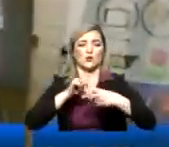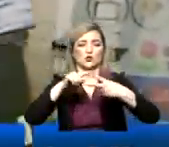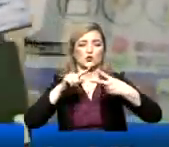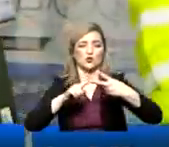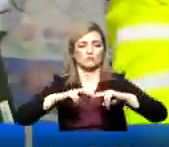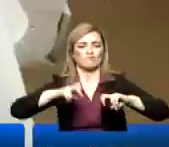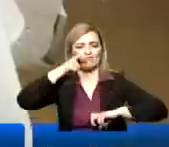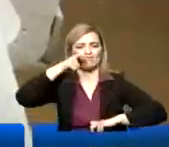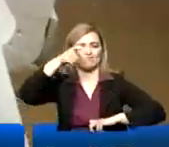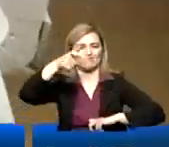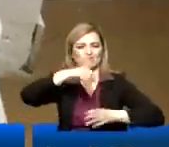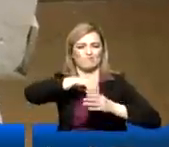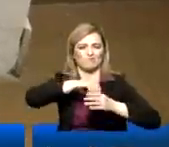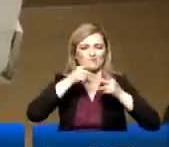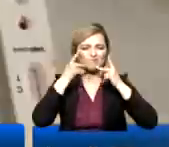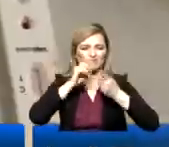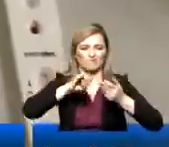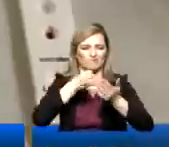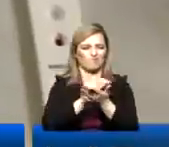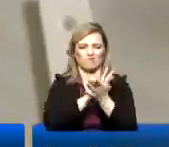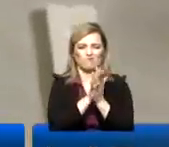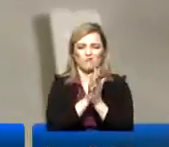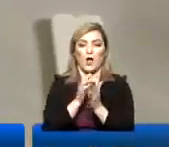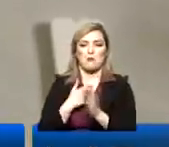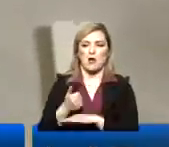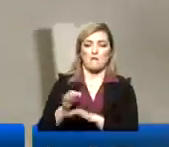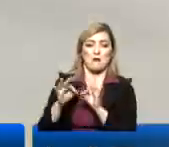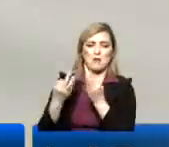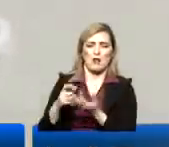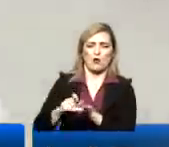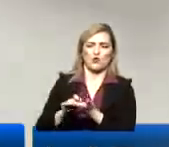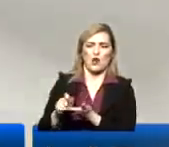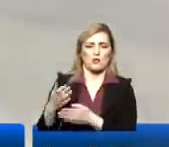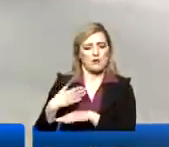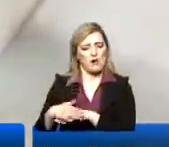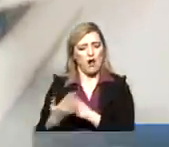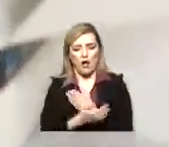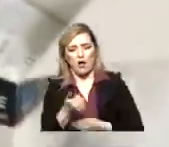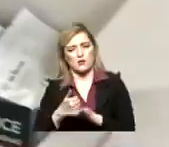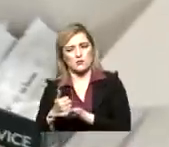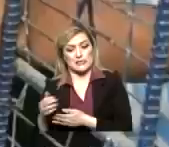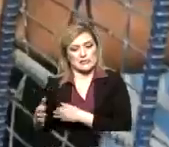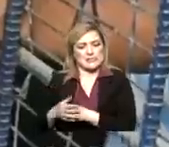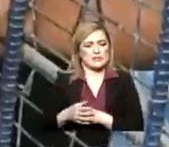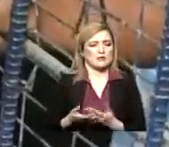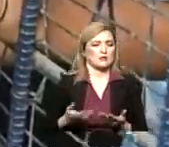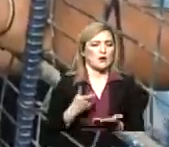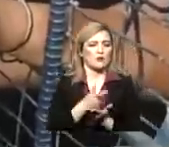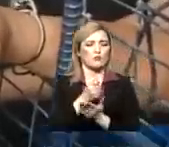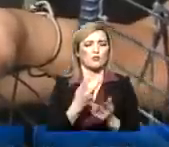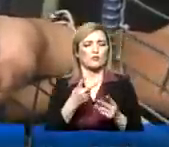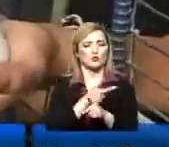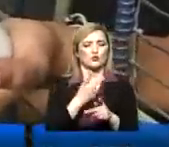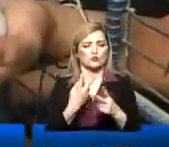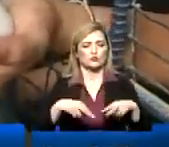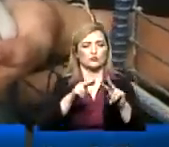de la Fiscalía por presunto peculado y tráfico de influencias en el escándalo de corrupción desatado por la compra con sobreprecios de insumos médicos en